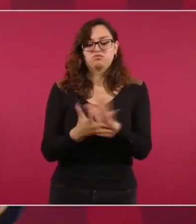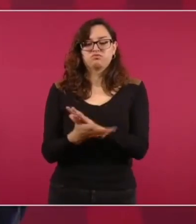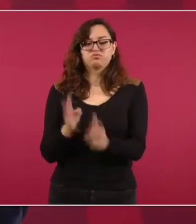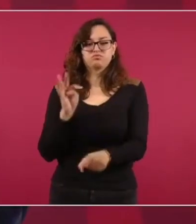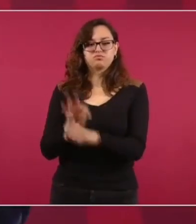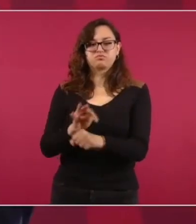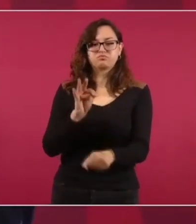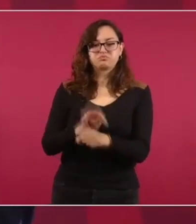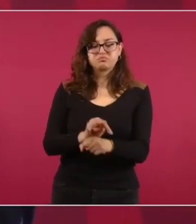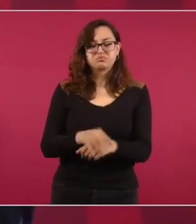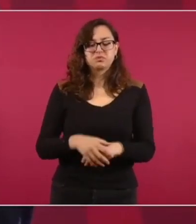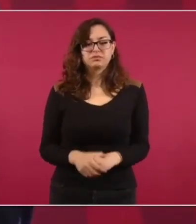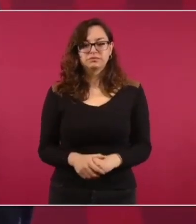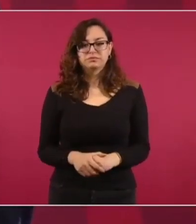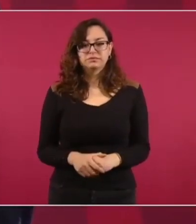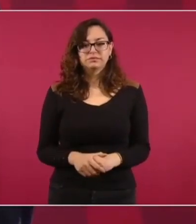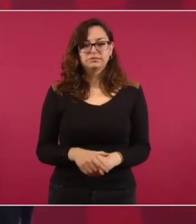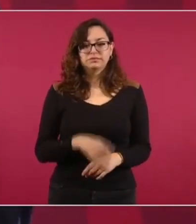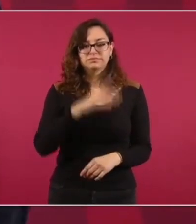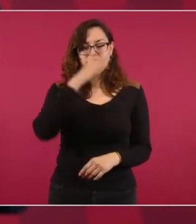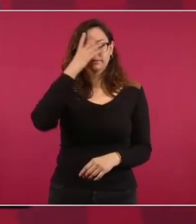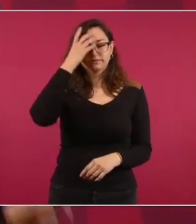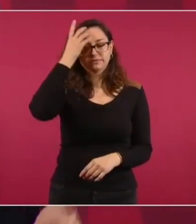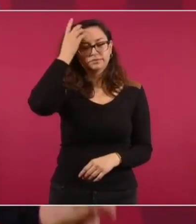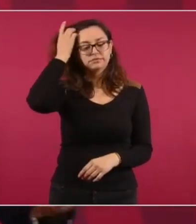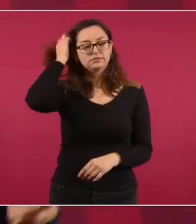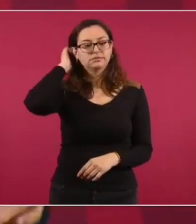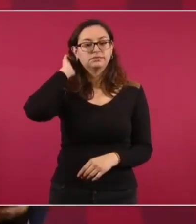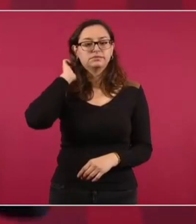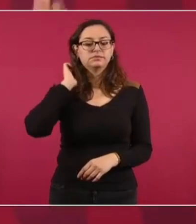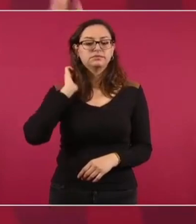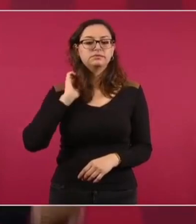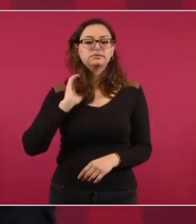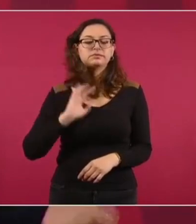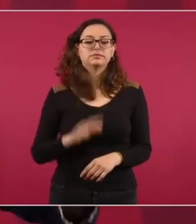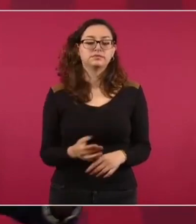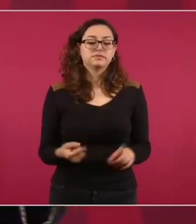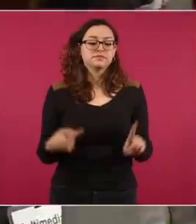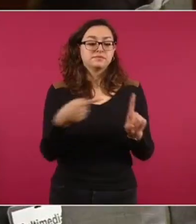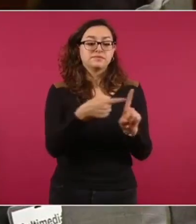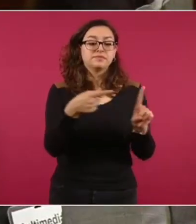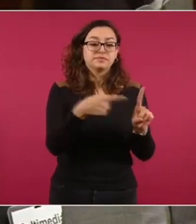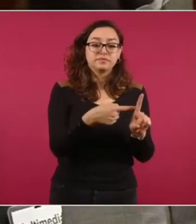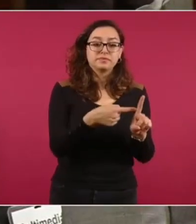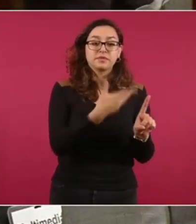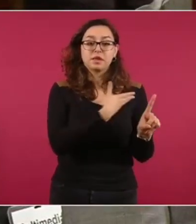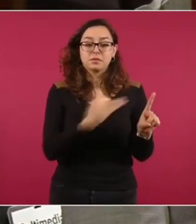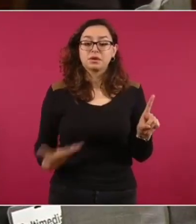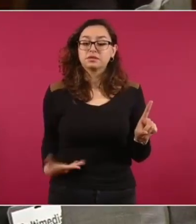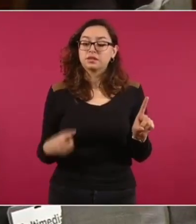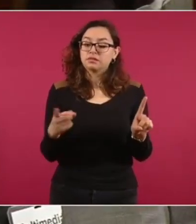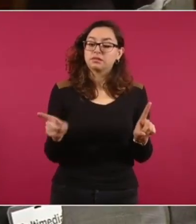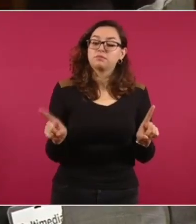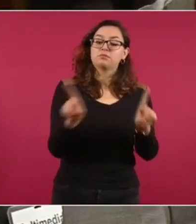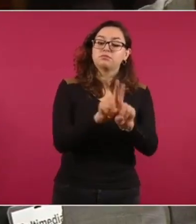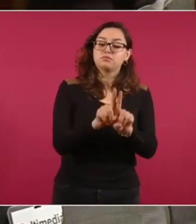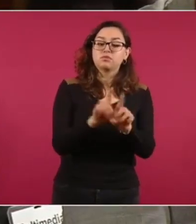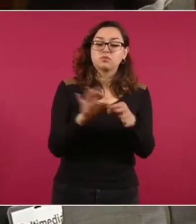No se dice que era el hombre fuerte del presidente,